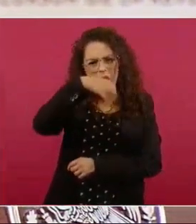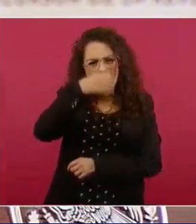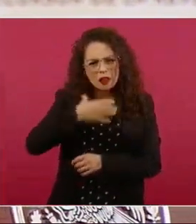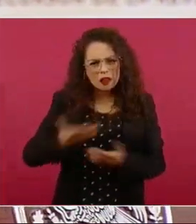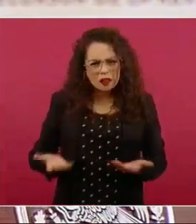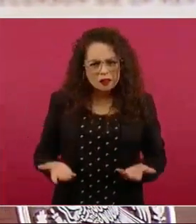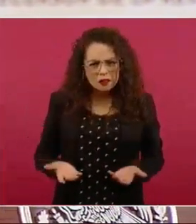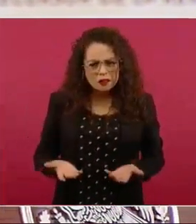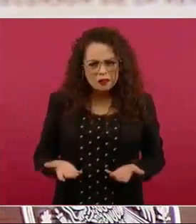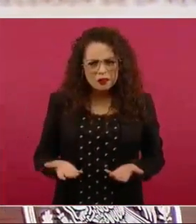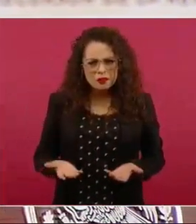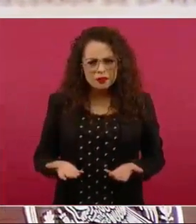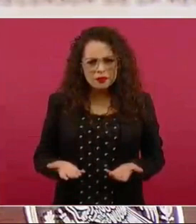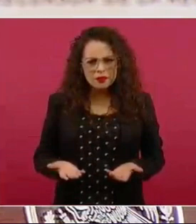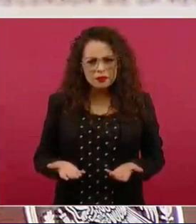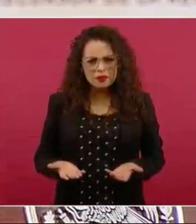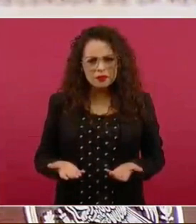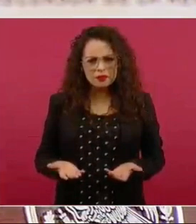¿Y en dónde quedó